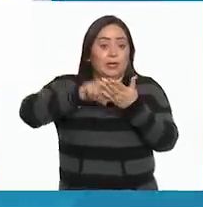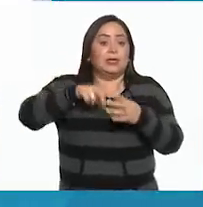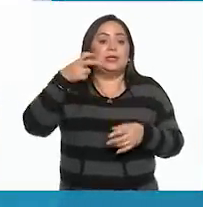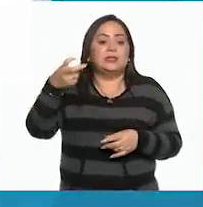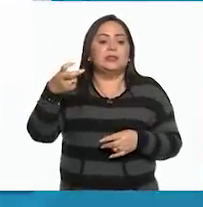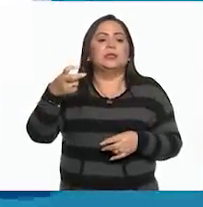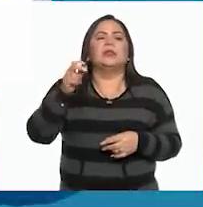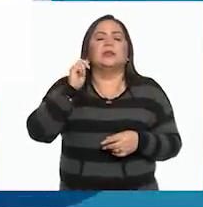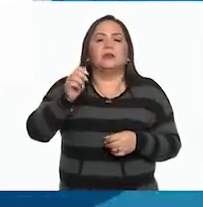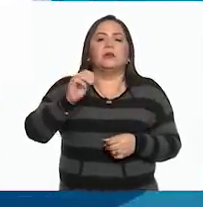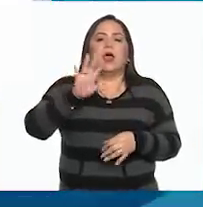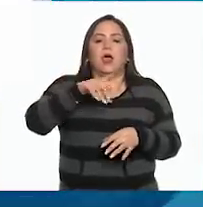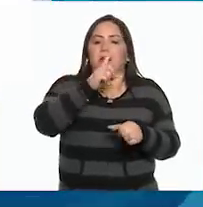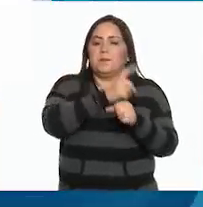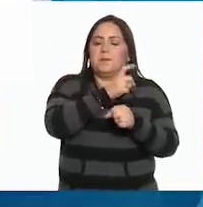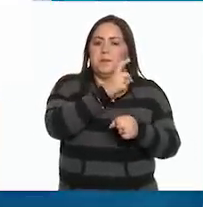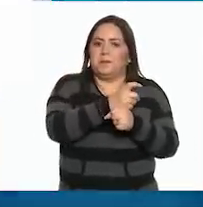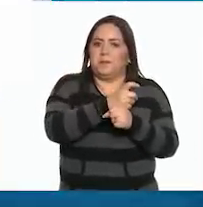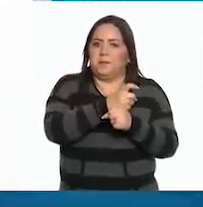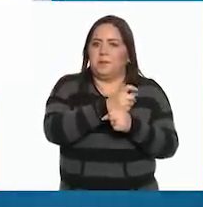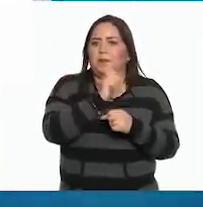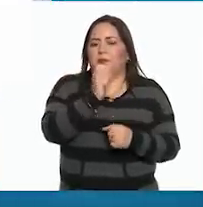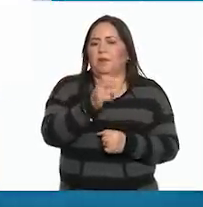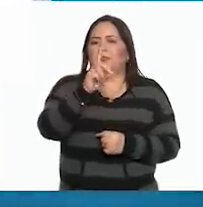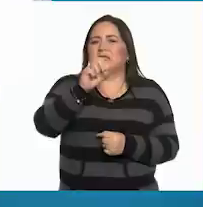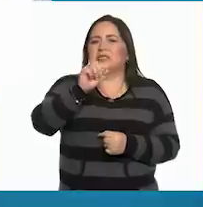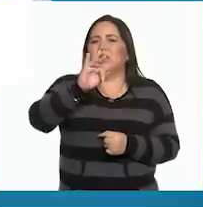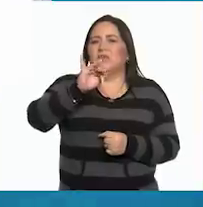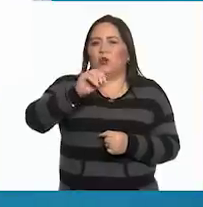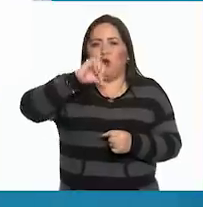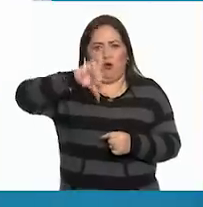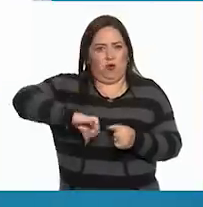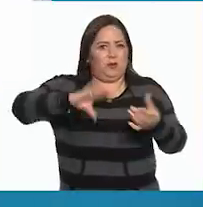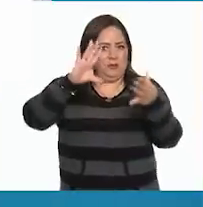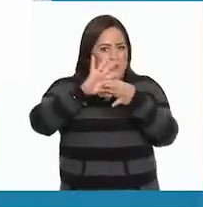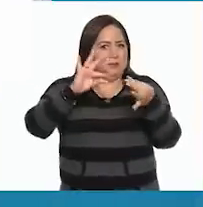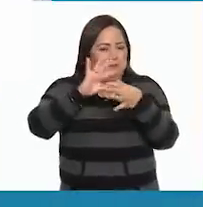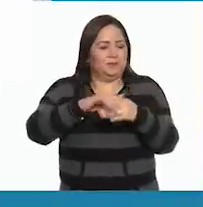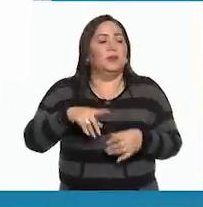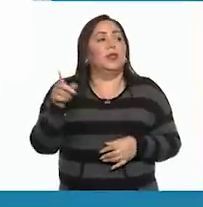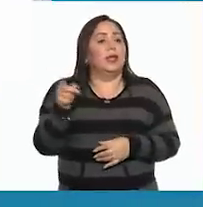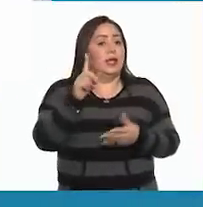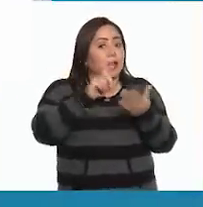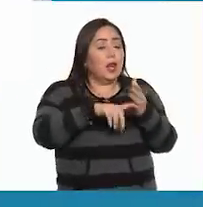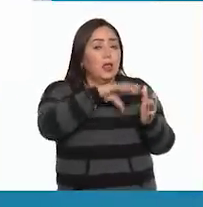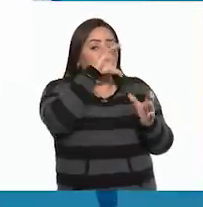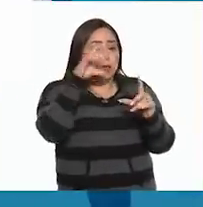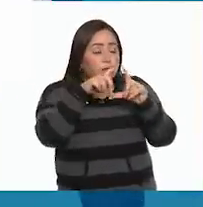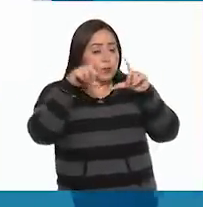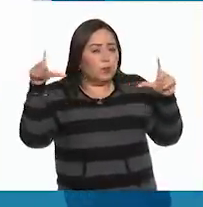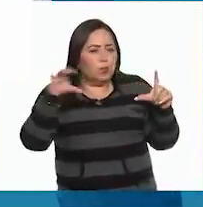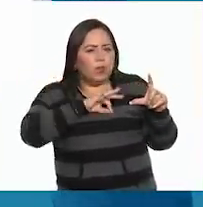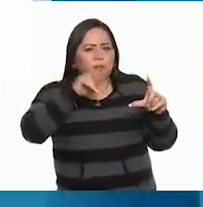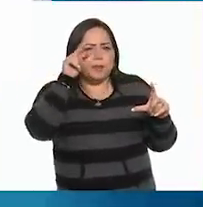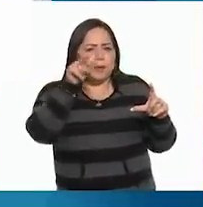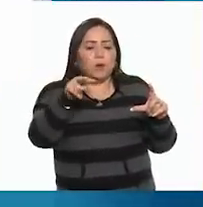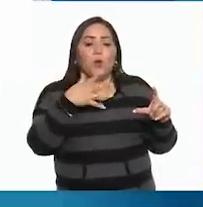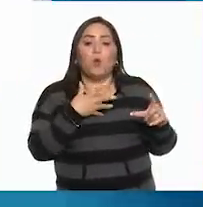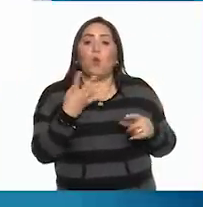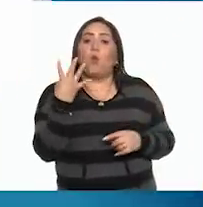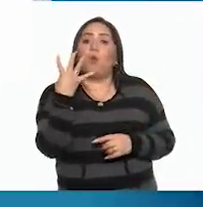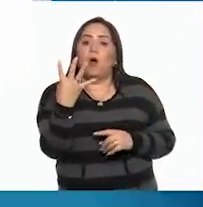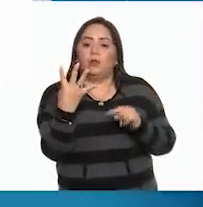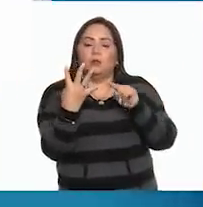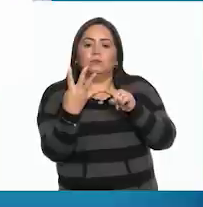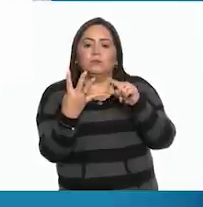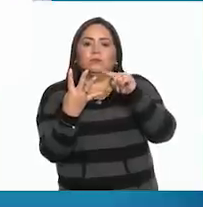ilustración corresponde a la primera consigna del desafío que trabajaremos. En la imagen podemos observar cuatro